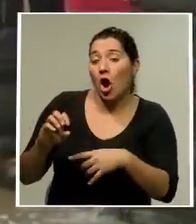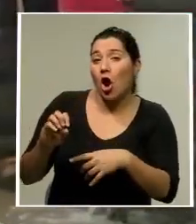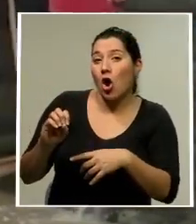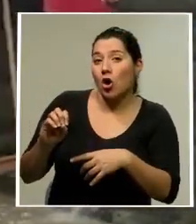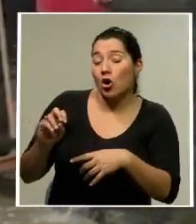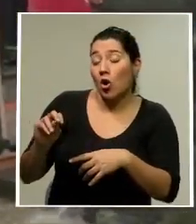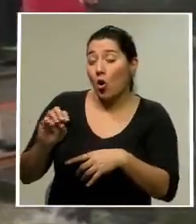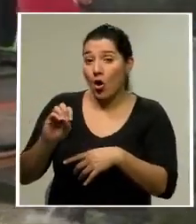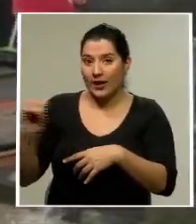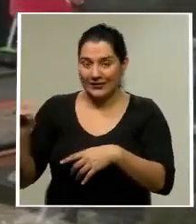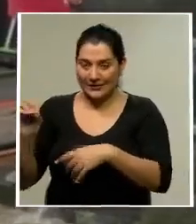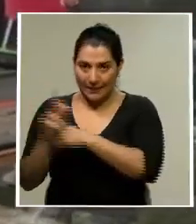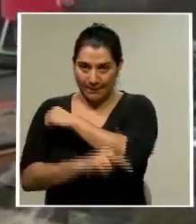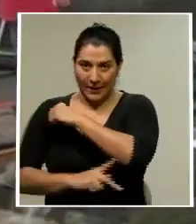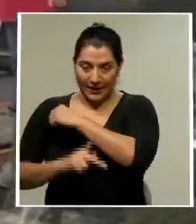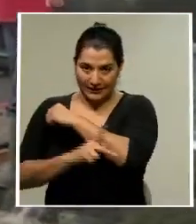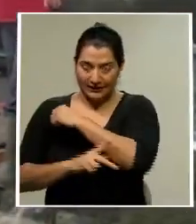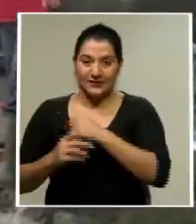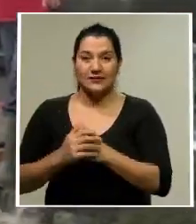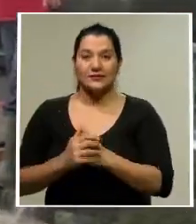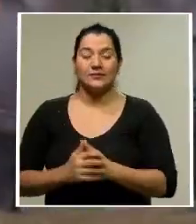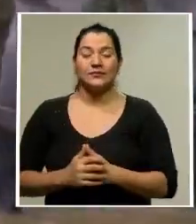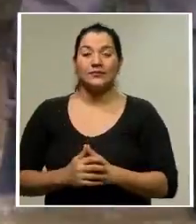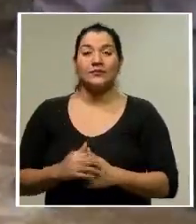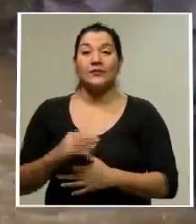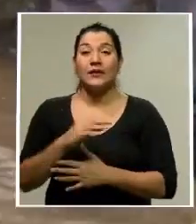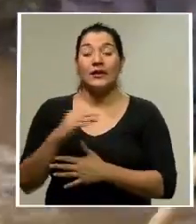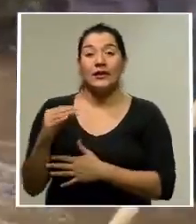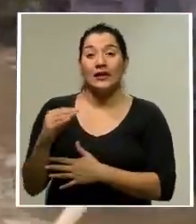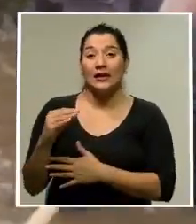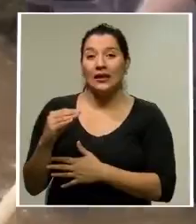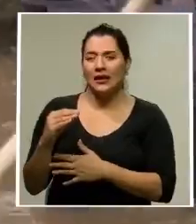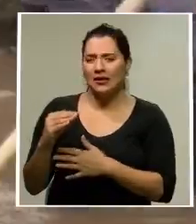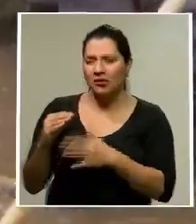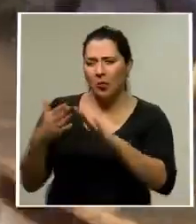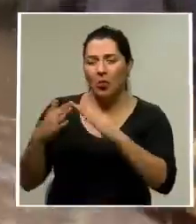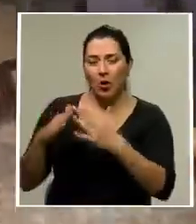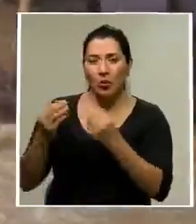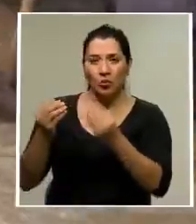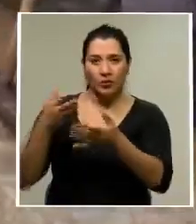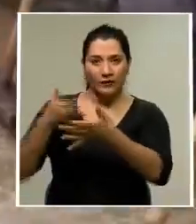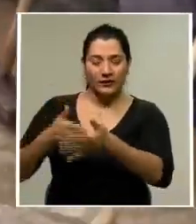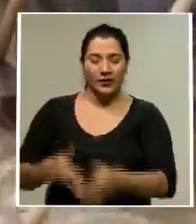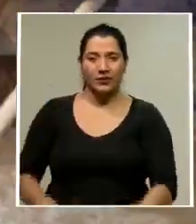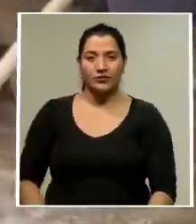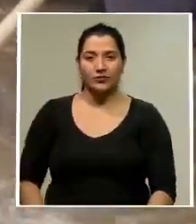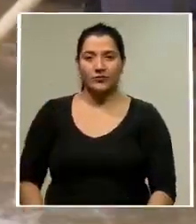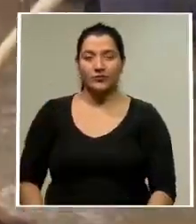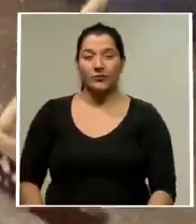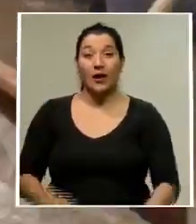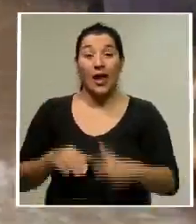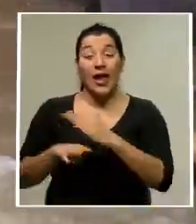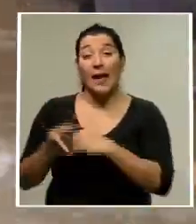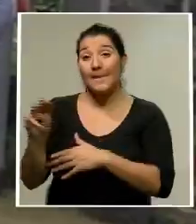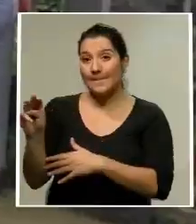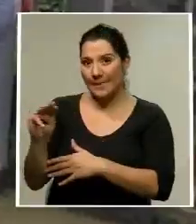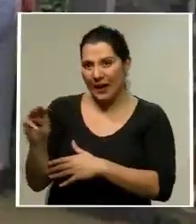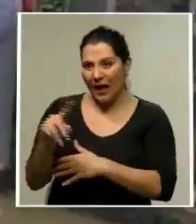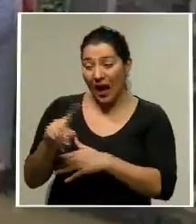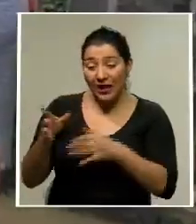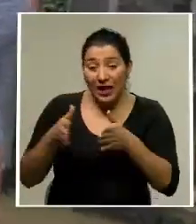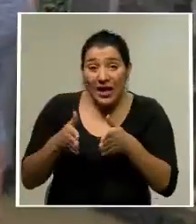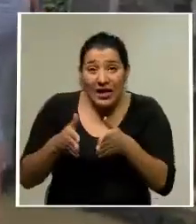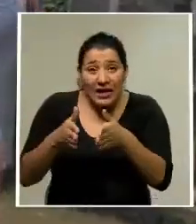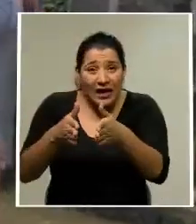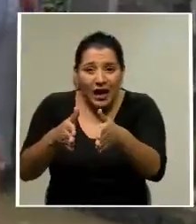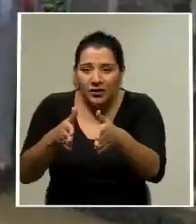Renania del Norte-Westfalia y Renania-Palatinado eran los más afectados. En la localidad de Mayen, las calles